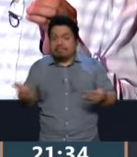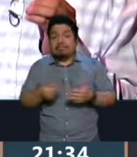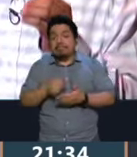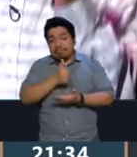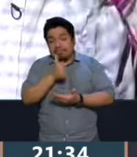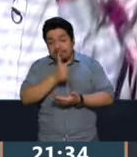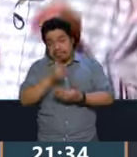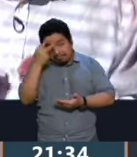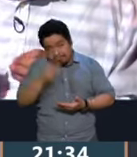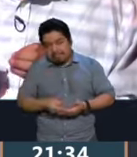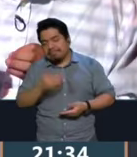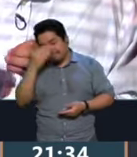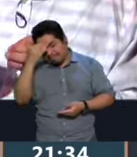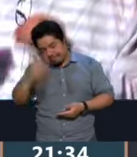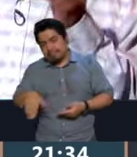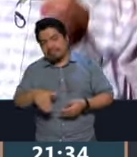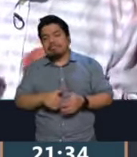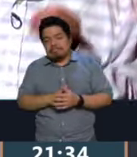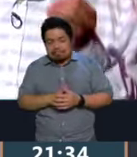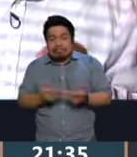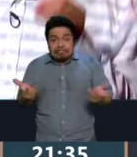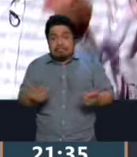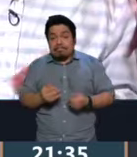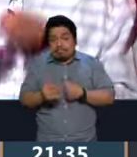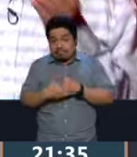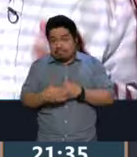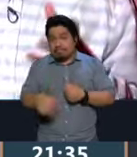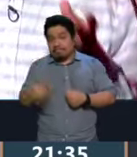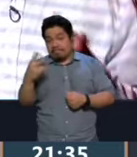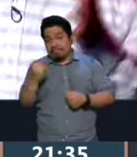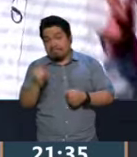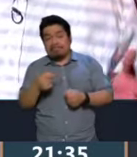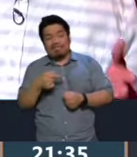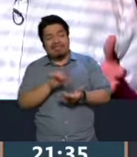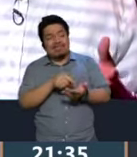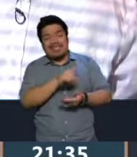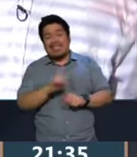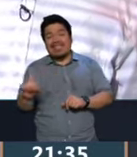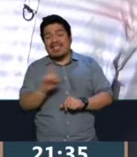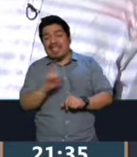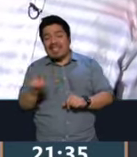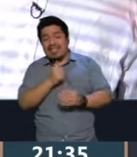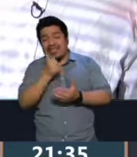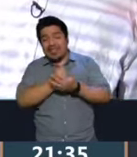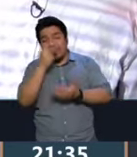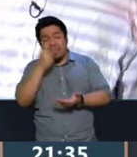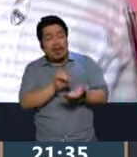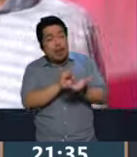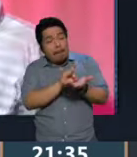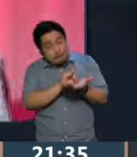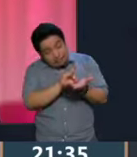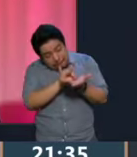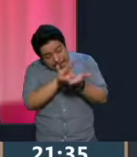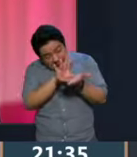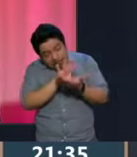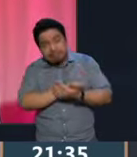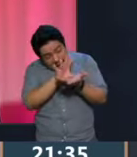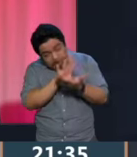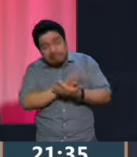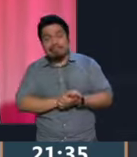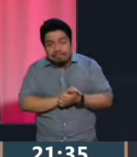capital tan lo sabe así, que este 2 de junio van a mandar al basurero de la historia a la derecha en esta ciudad. Vale, ¿te gustaría contestar o pasamos? Sí,